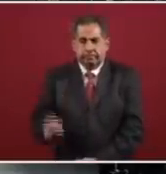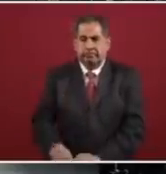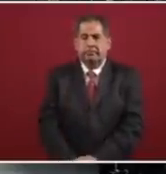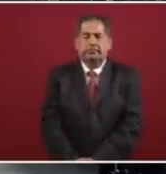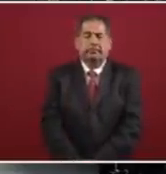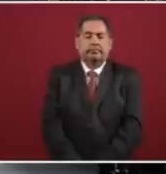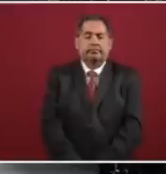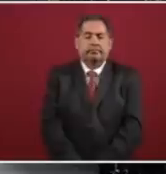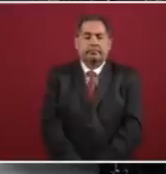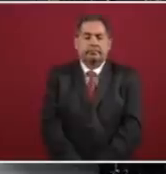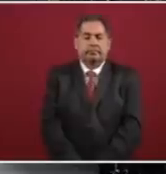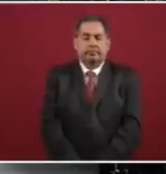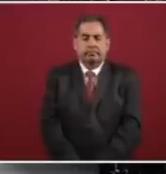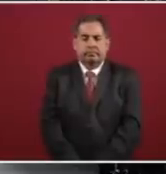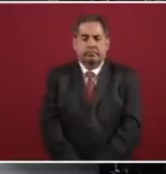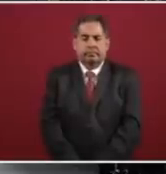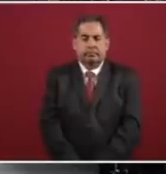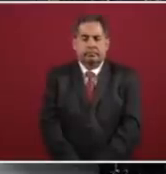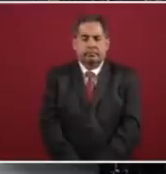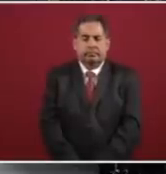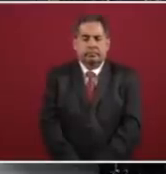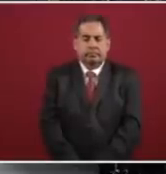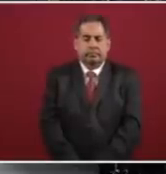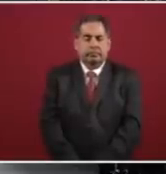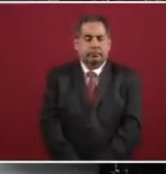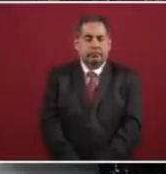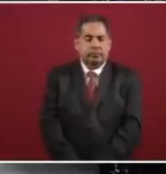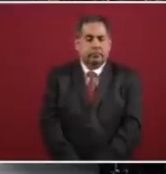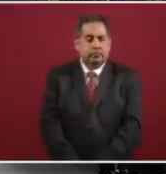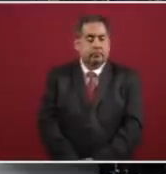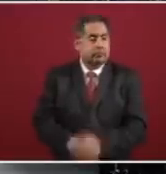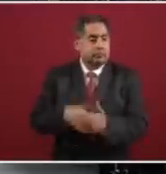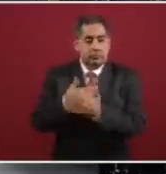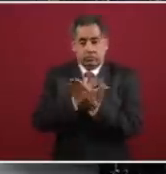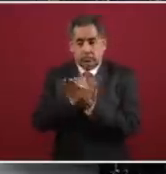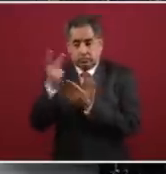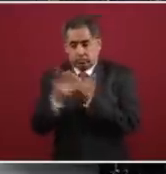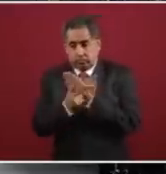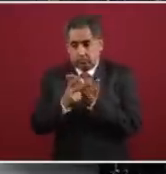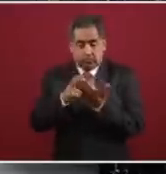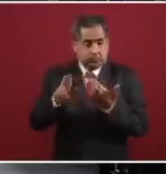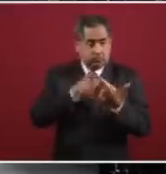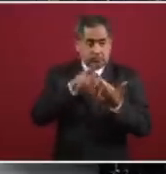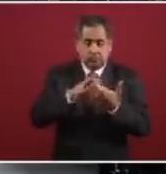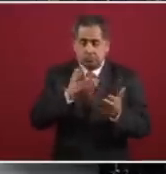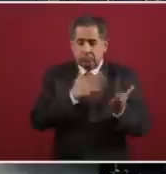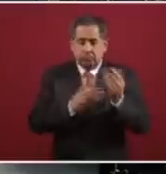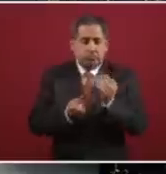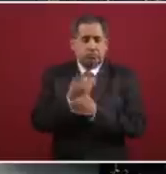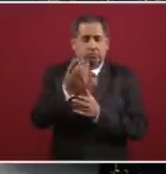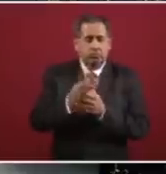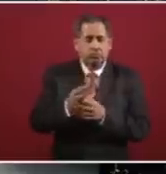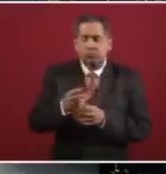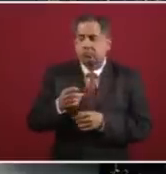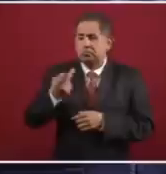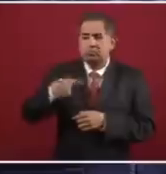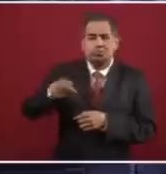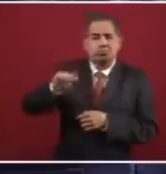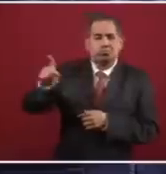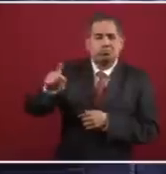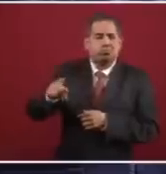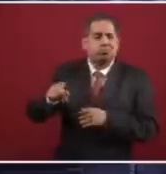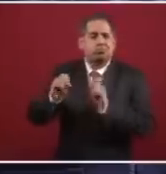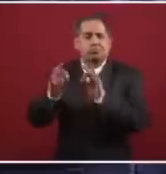posible, un programa de reactivación económica y un programa de desarrollo regional efectivo. Y que salgan los burócratas a la calle con